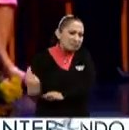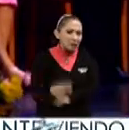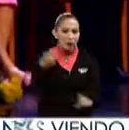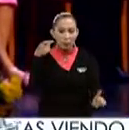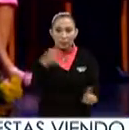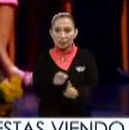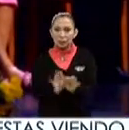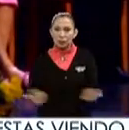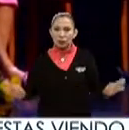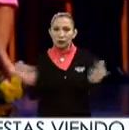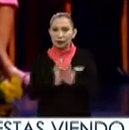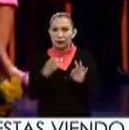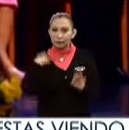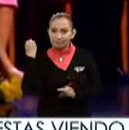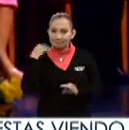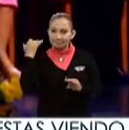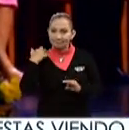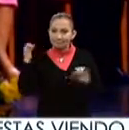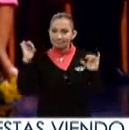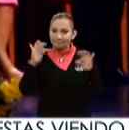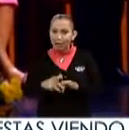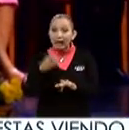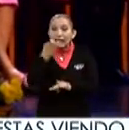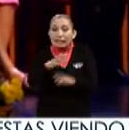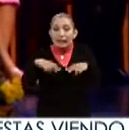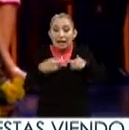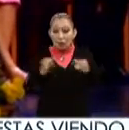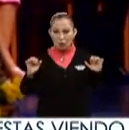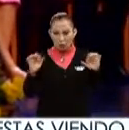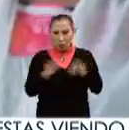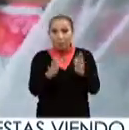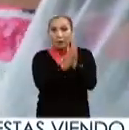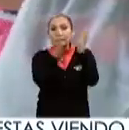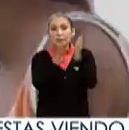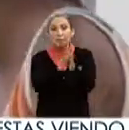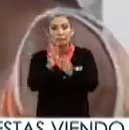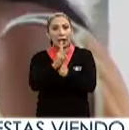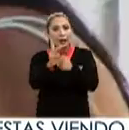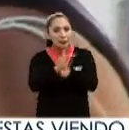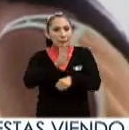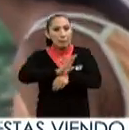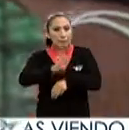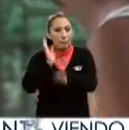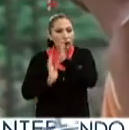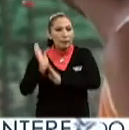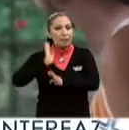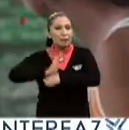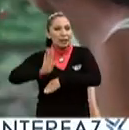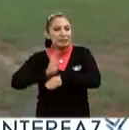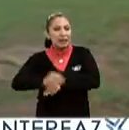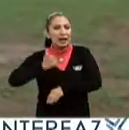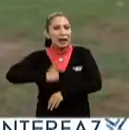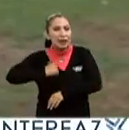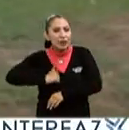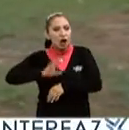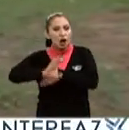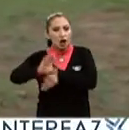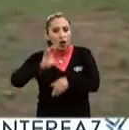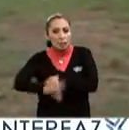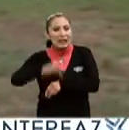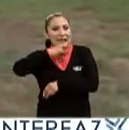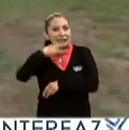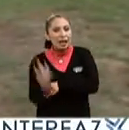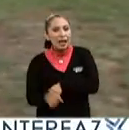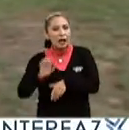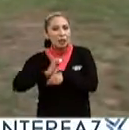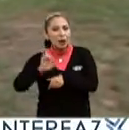los objetivos principales del Congreso. En este encuentro participan países como Bolivia, Brasil, Canadá, Colombia,